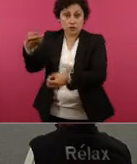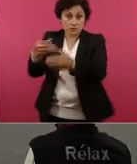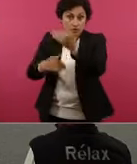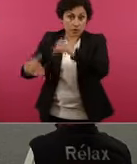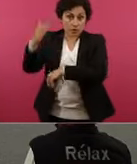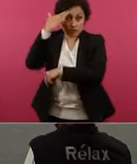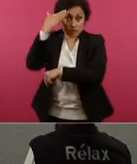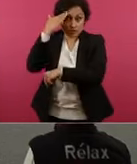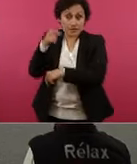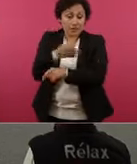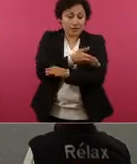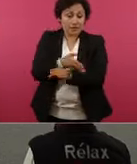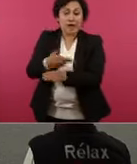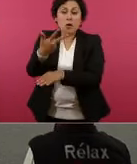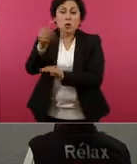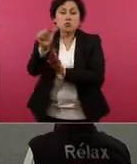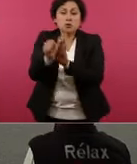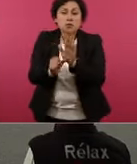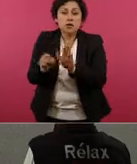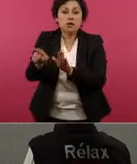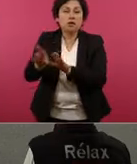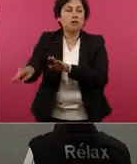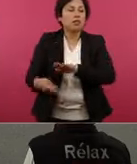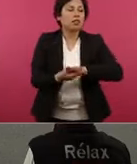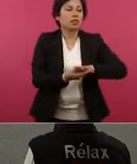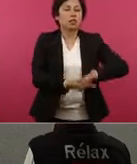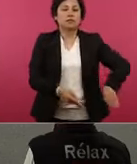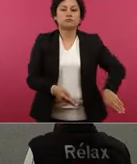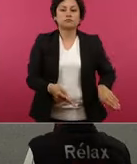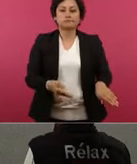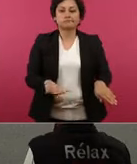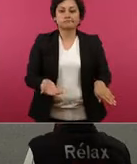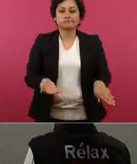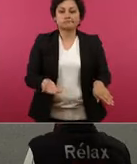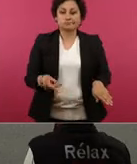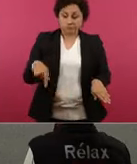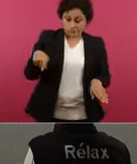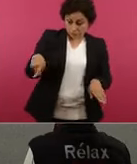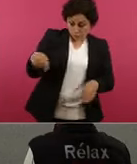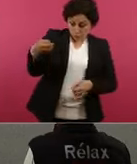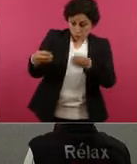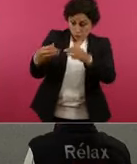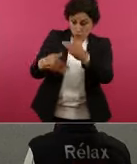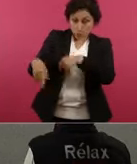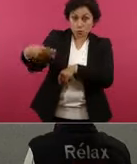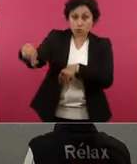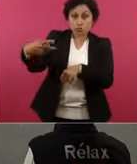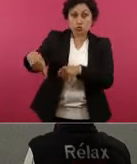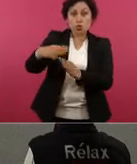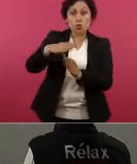en el escritorio, en la gaveta del escritorio del ministro